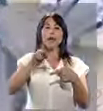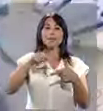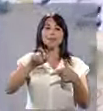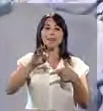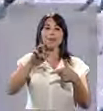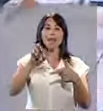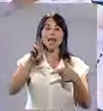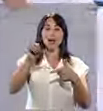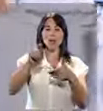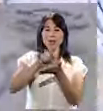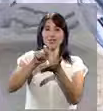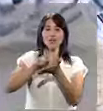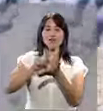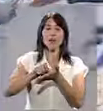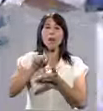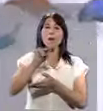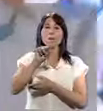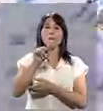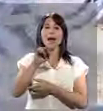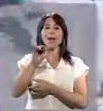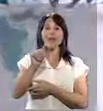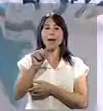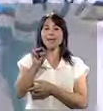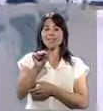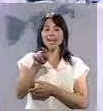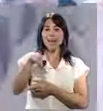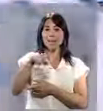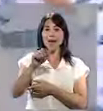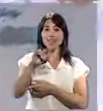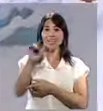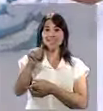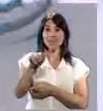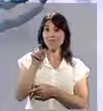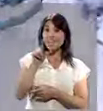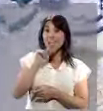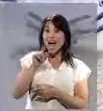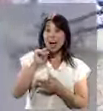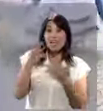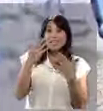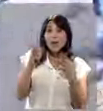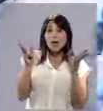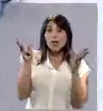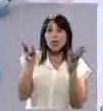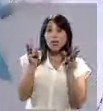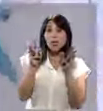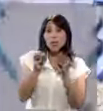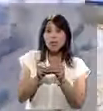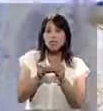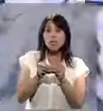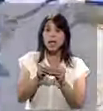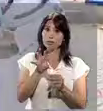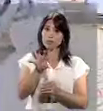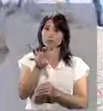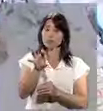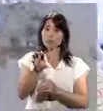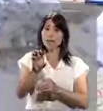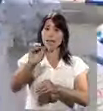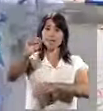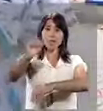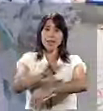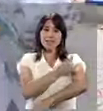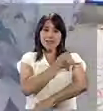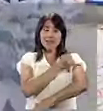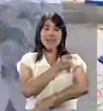de María Mayela Padilla. Esa es una pieza de esa ave en extinción muy propia del área de Acerrí. Y